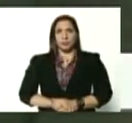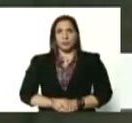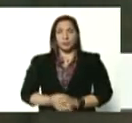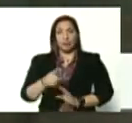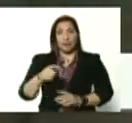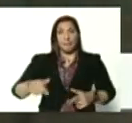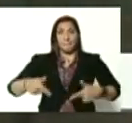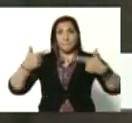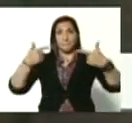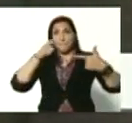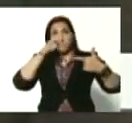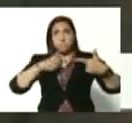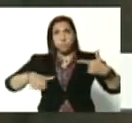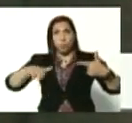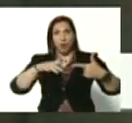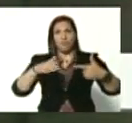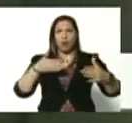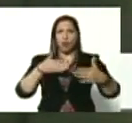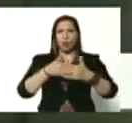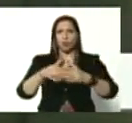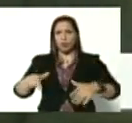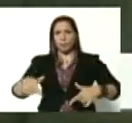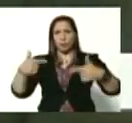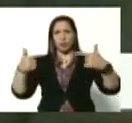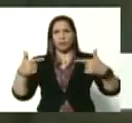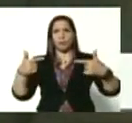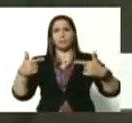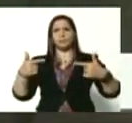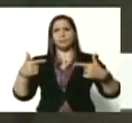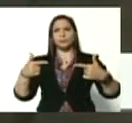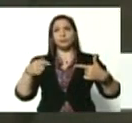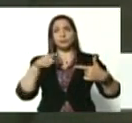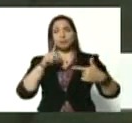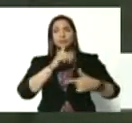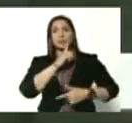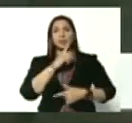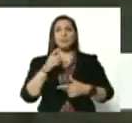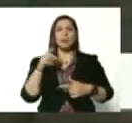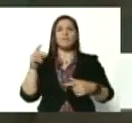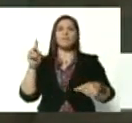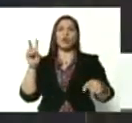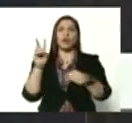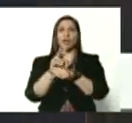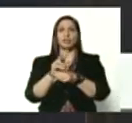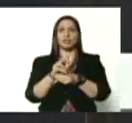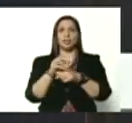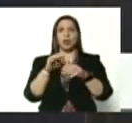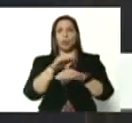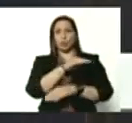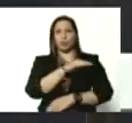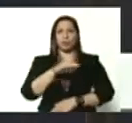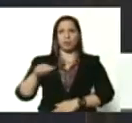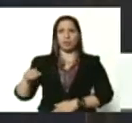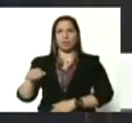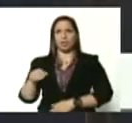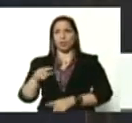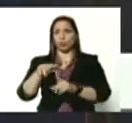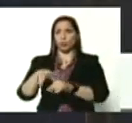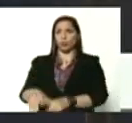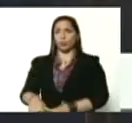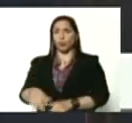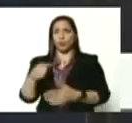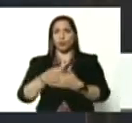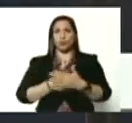de pueblo contra pueblo que paulo freire llama violencia horizontal para combinarla con la lucha de clases que nos hace a nosotros